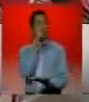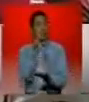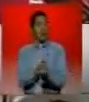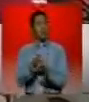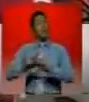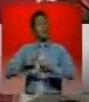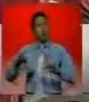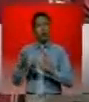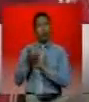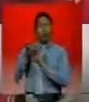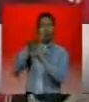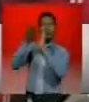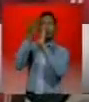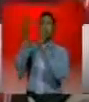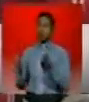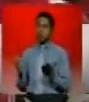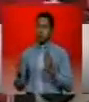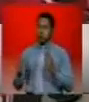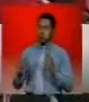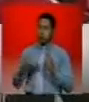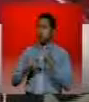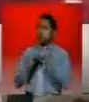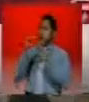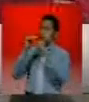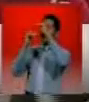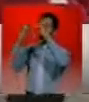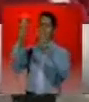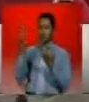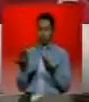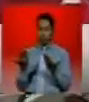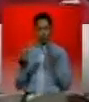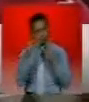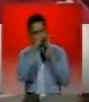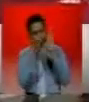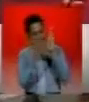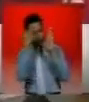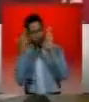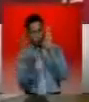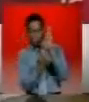mundo. Pero si hubiera disminuido grandemente el número de fallecidos,